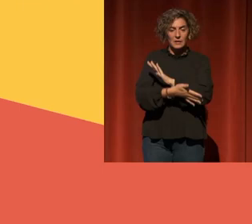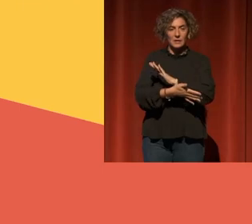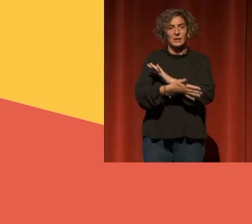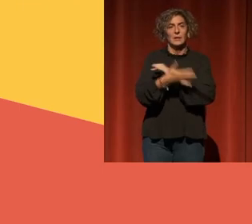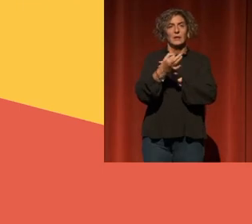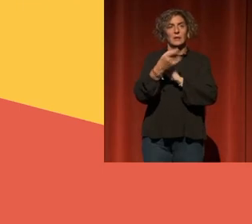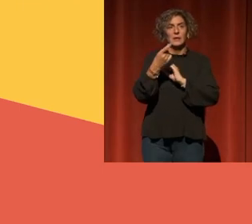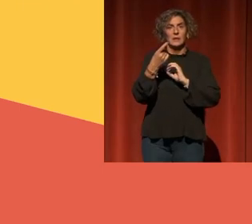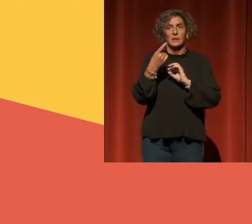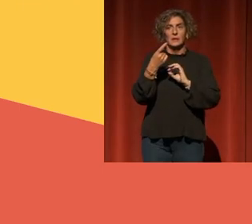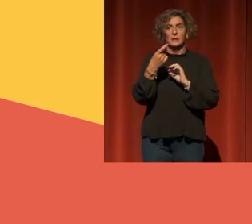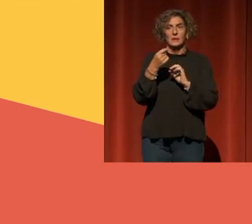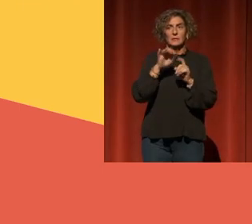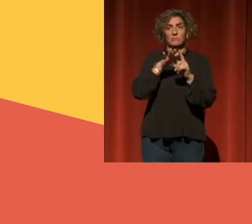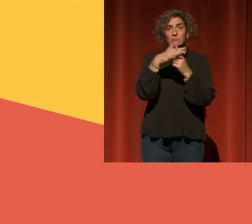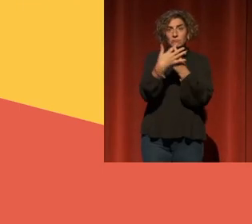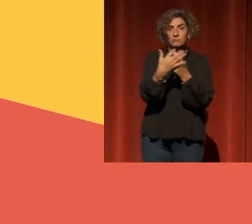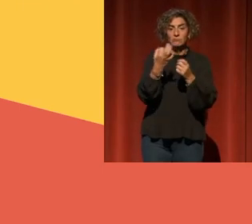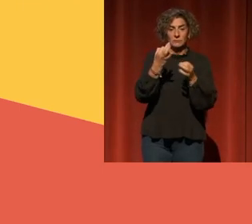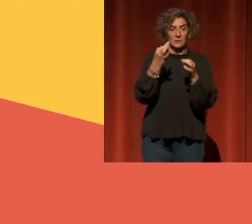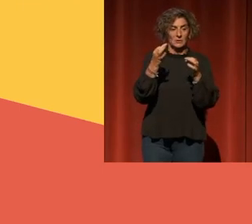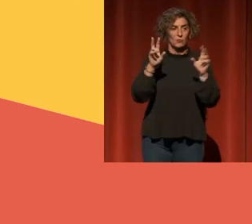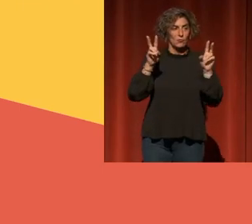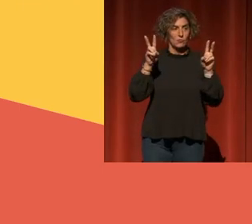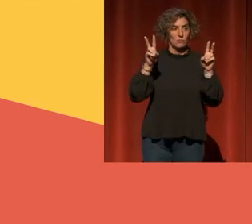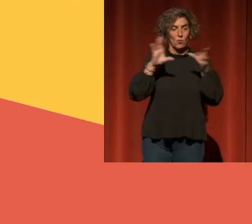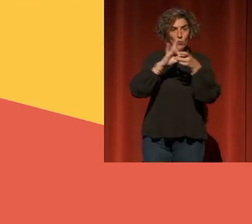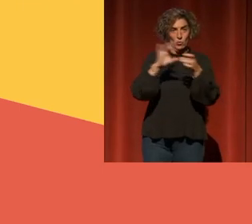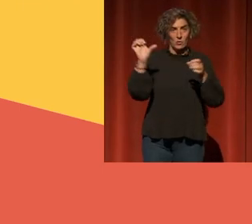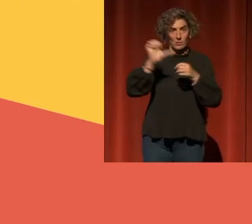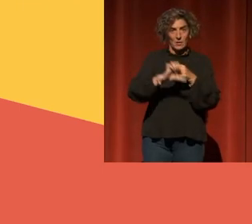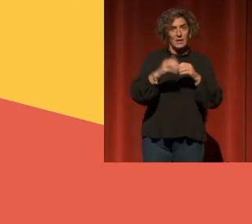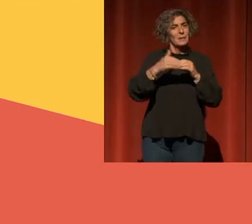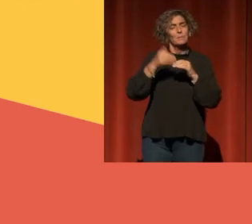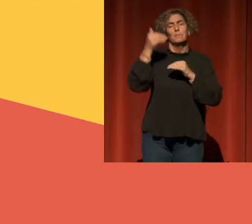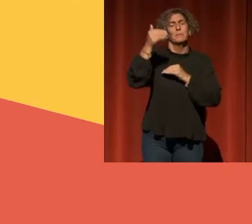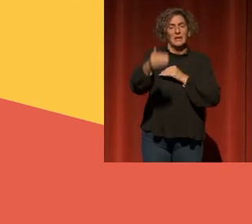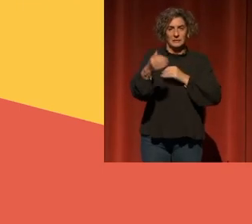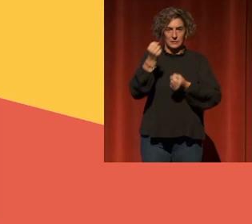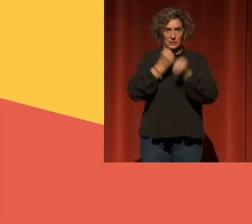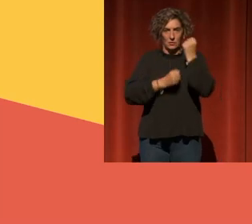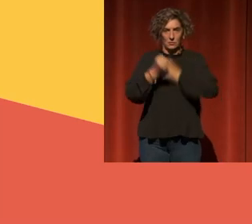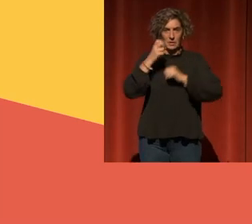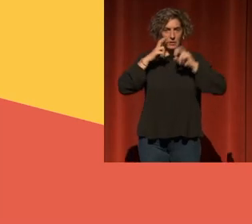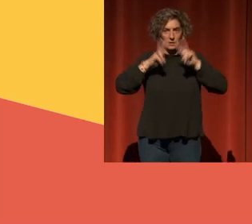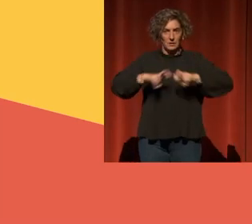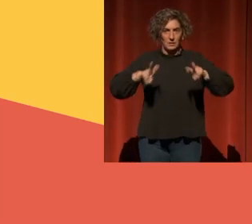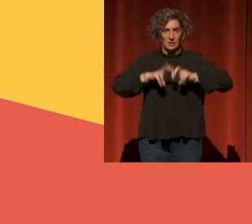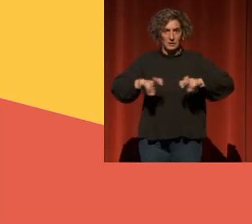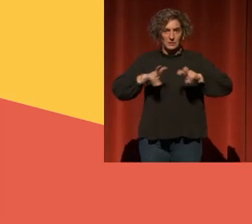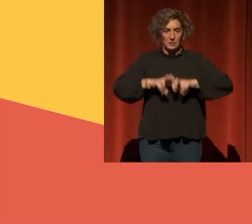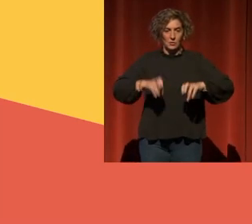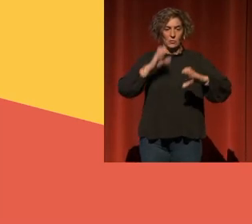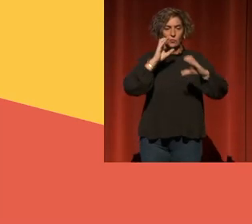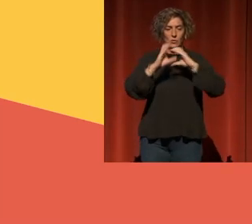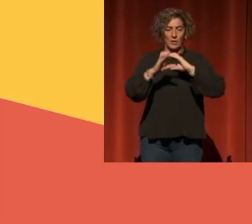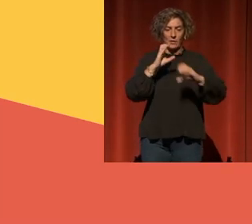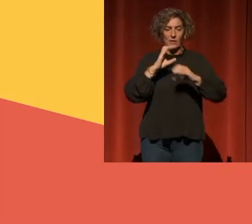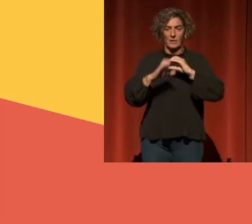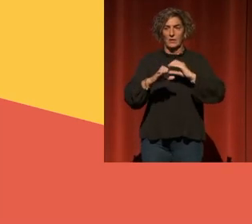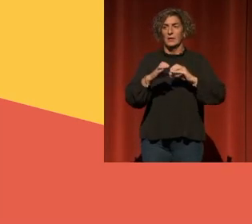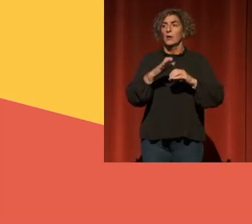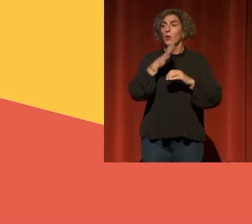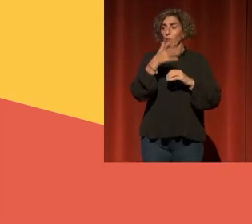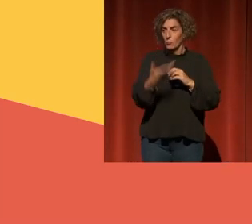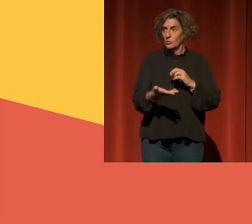vertebradores sobre los que se ha cimentado la Unión Europea Más allá de la economía la investigación la educación y la cultura